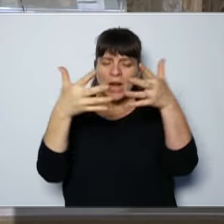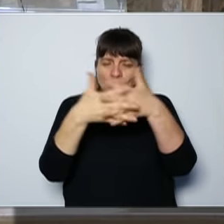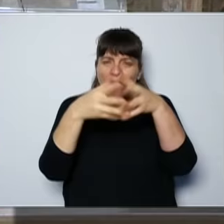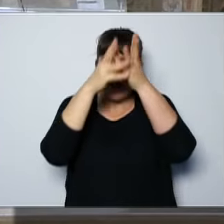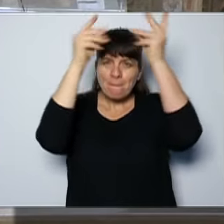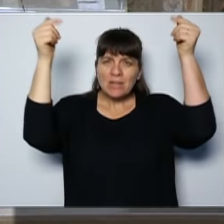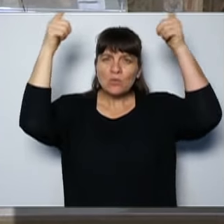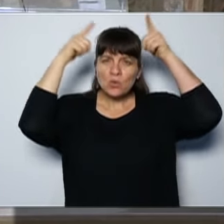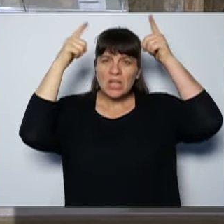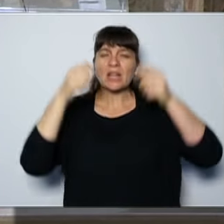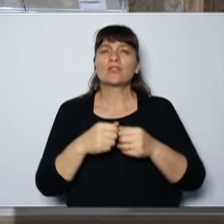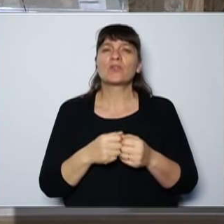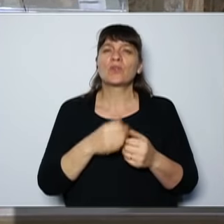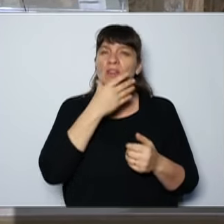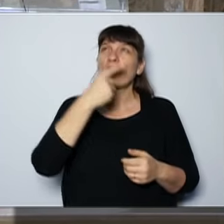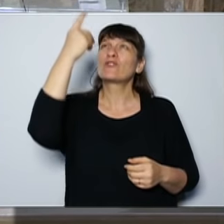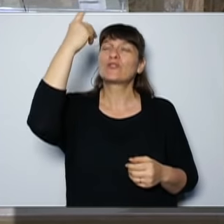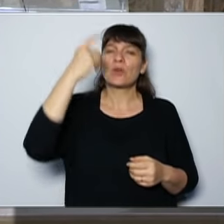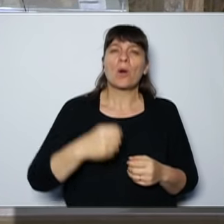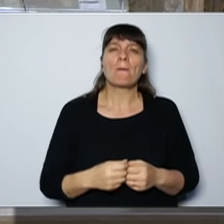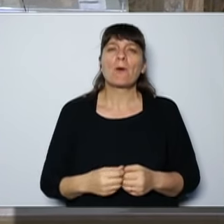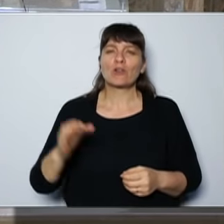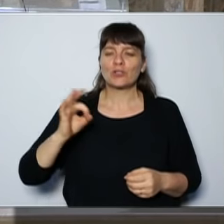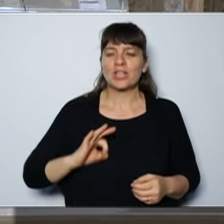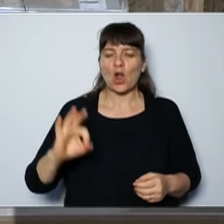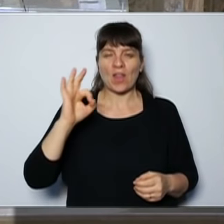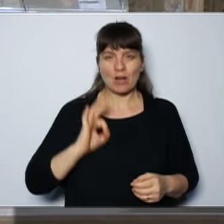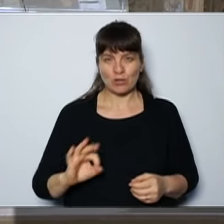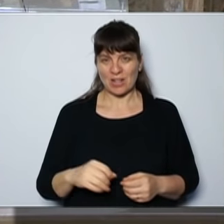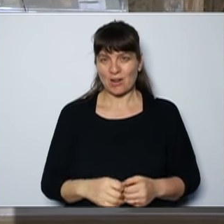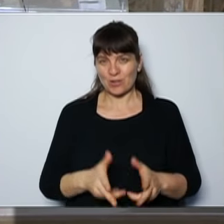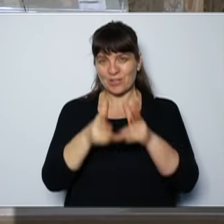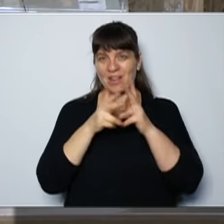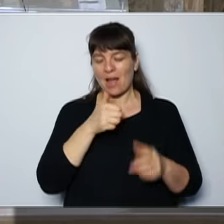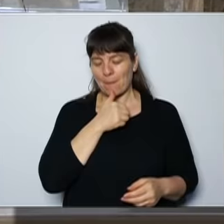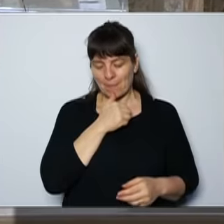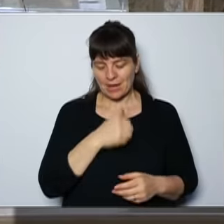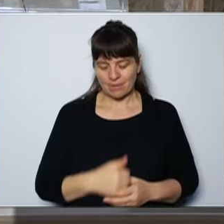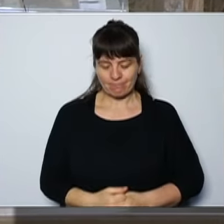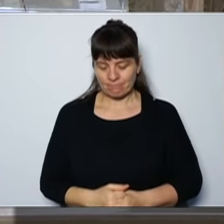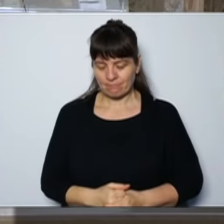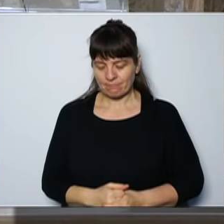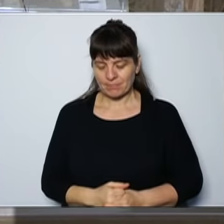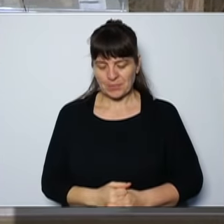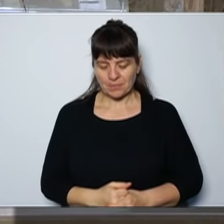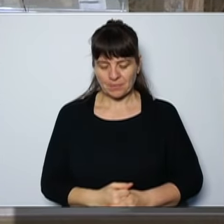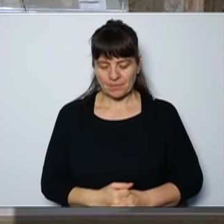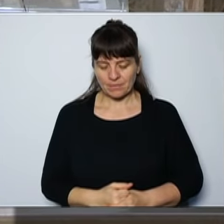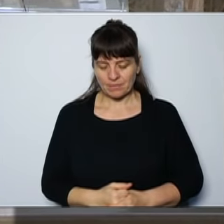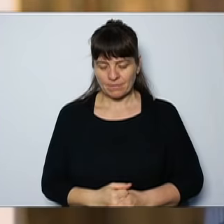en la unidad del Espíritu Santo y es Dios, por los siglos de los siglos. Amén.